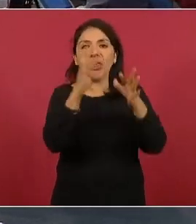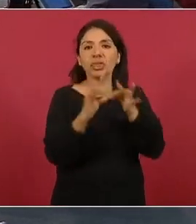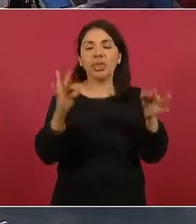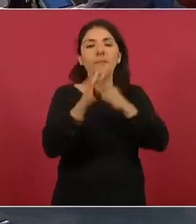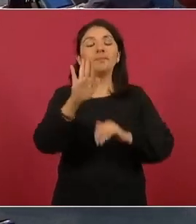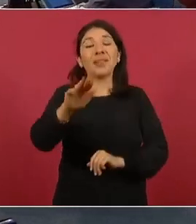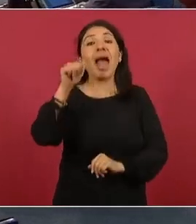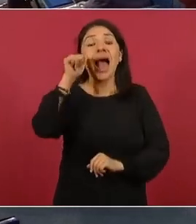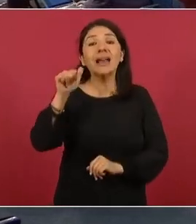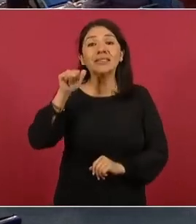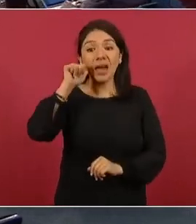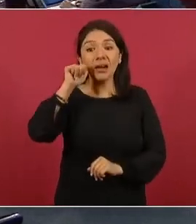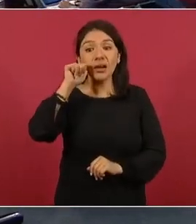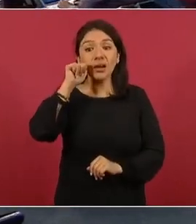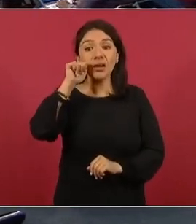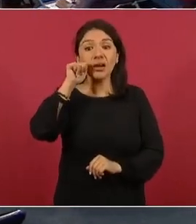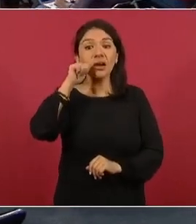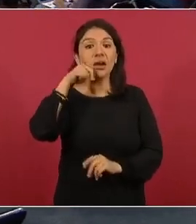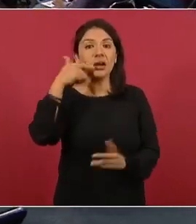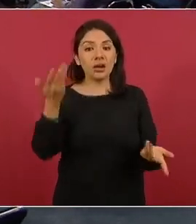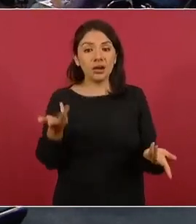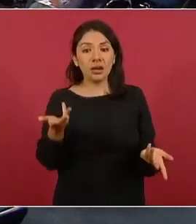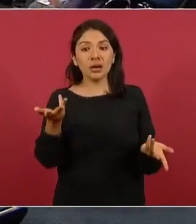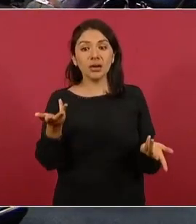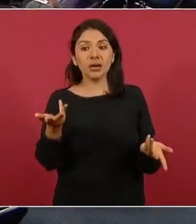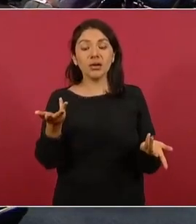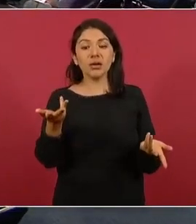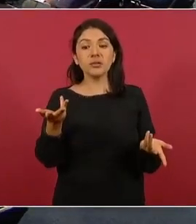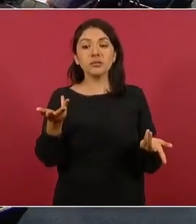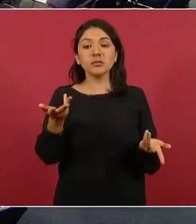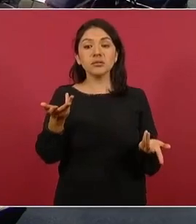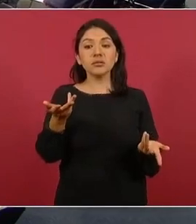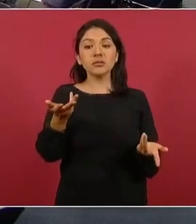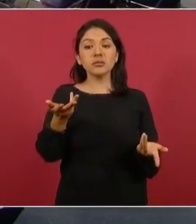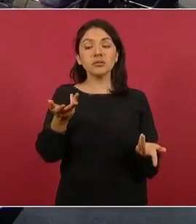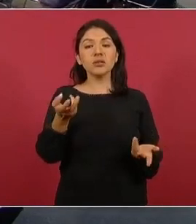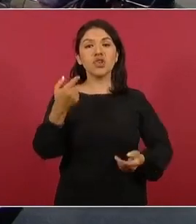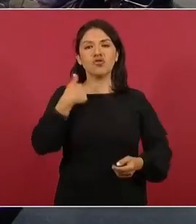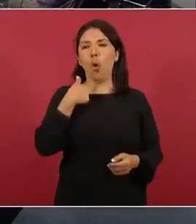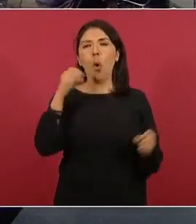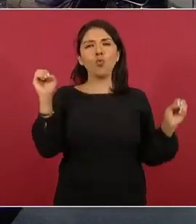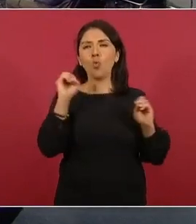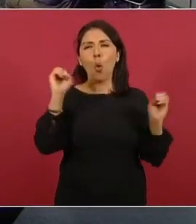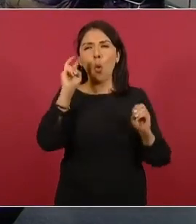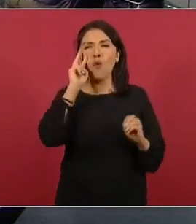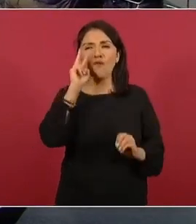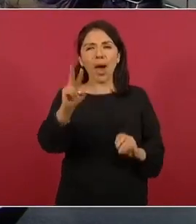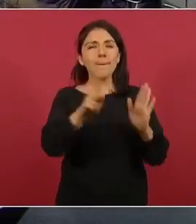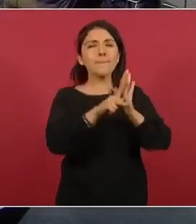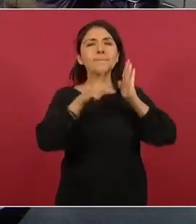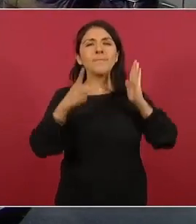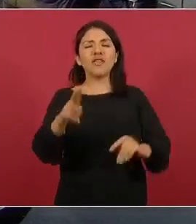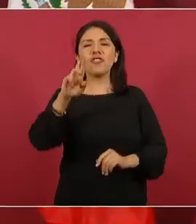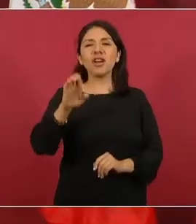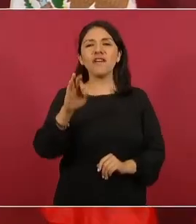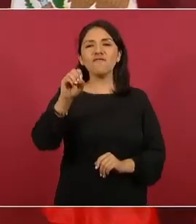Lo de ayer, de que no había yo visto el periódico